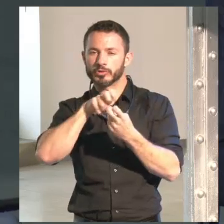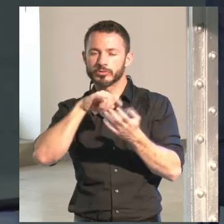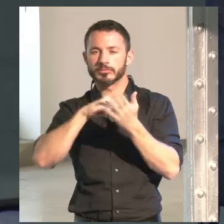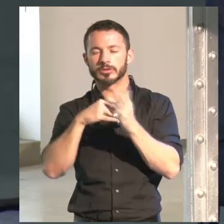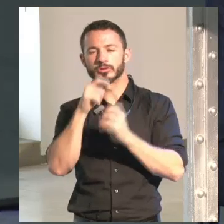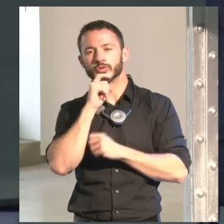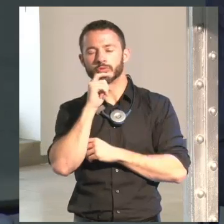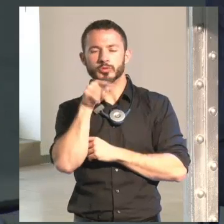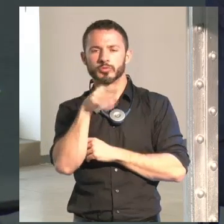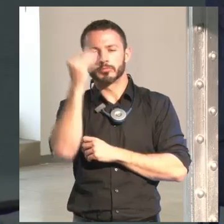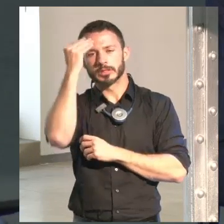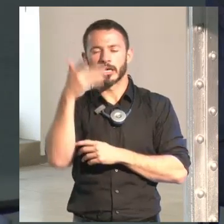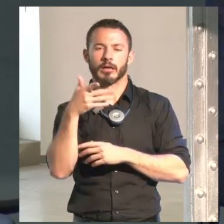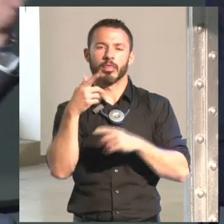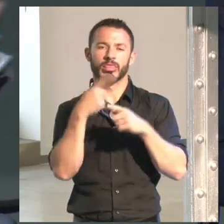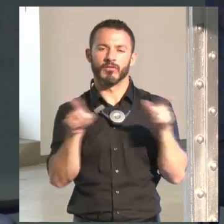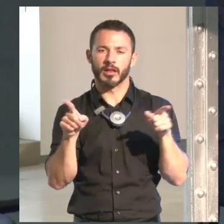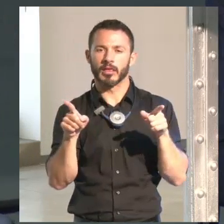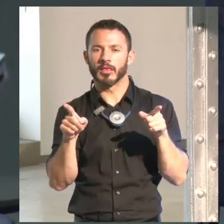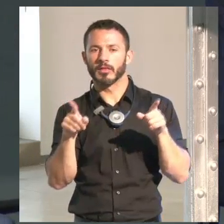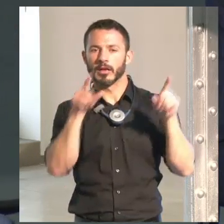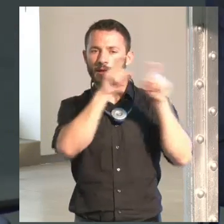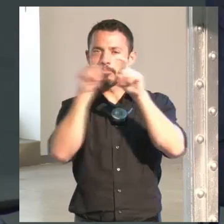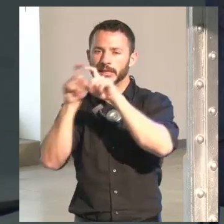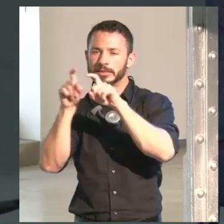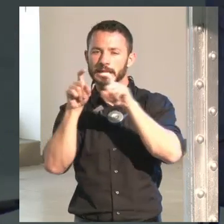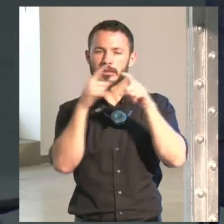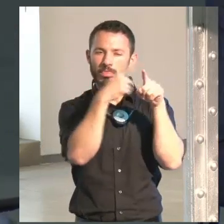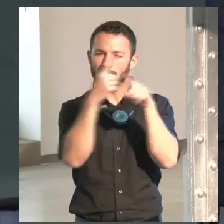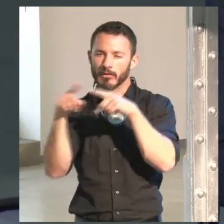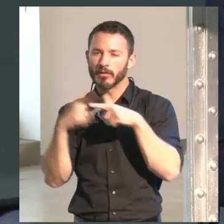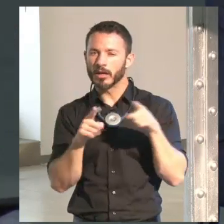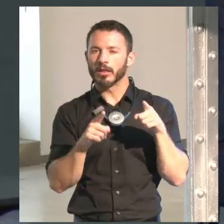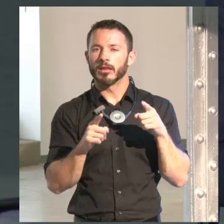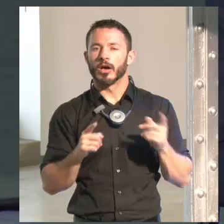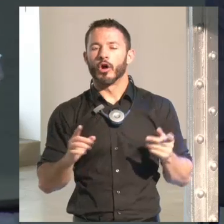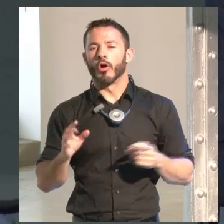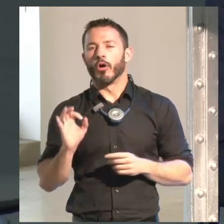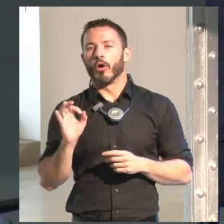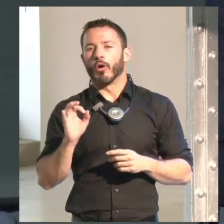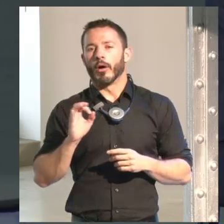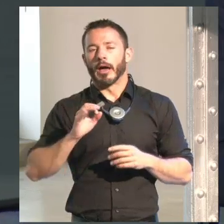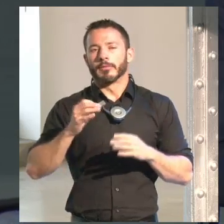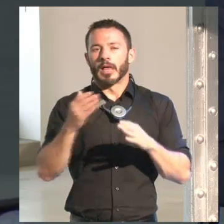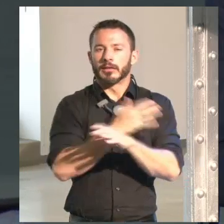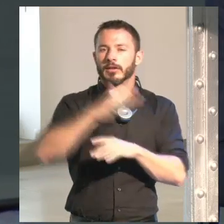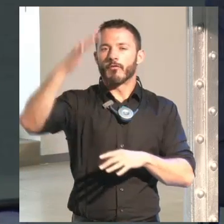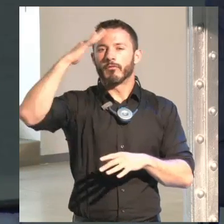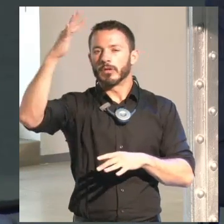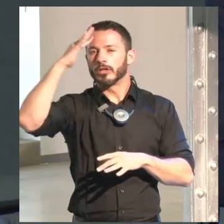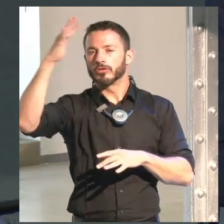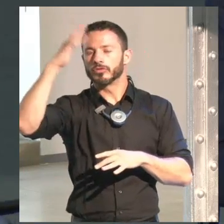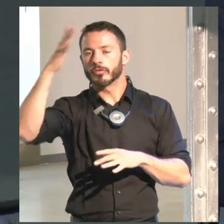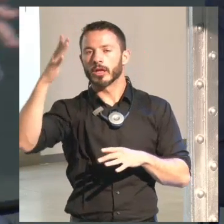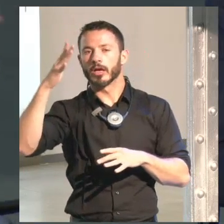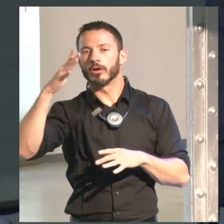ves una diferencia entre las compañías, tú ves que hay realmente una filosofía detrás. ¿Cómo